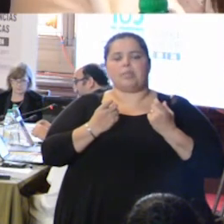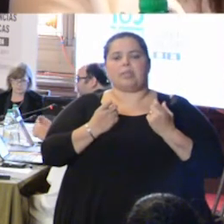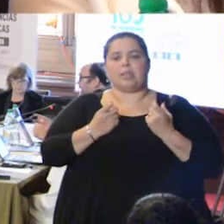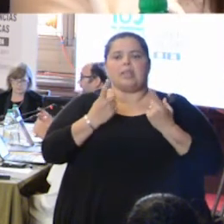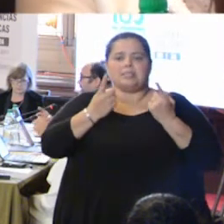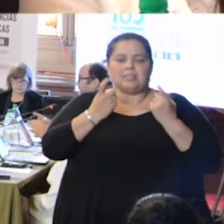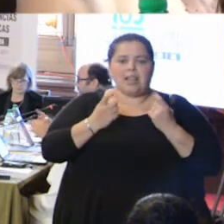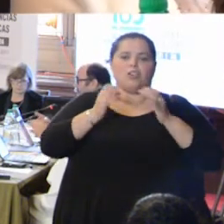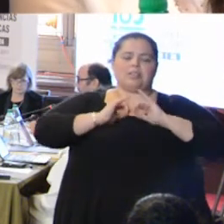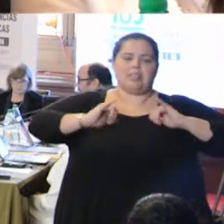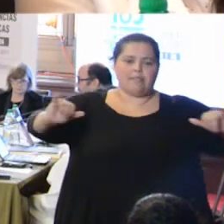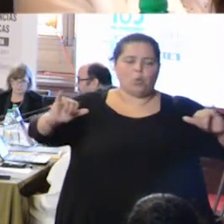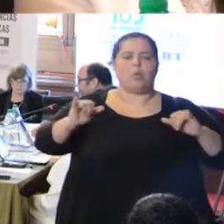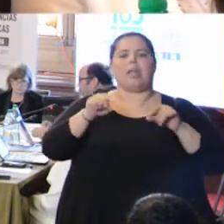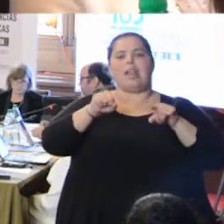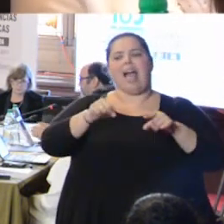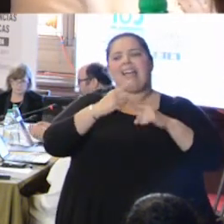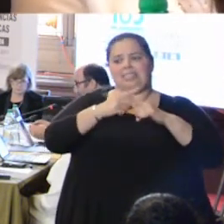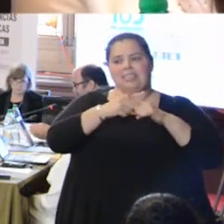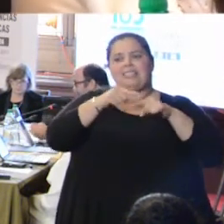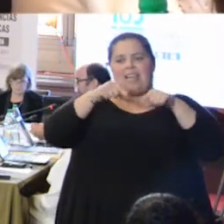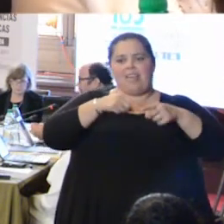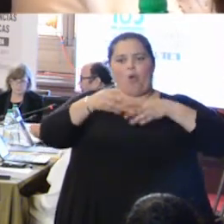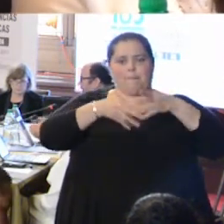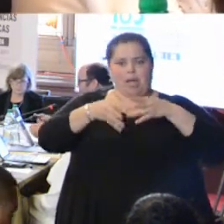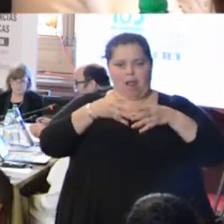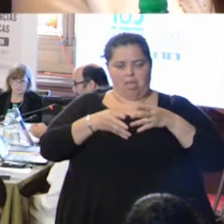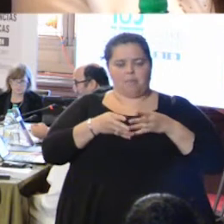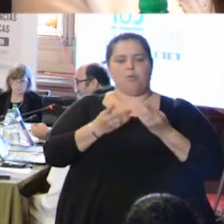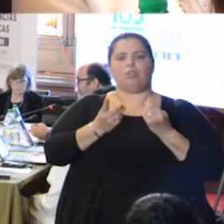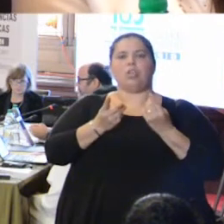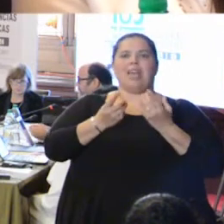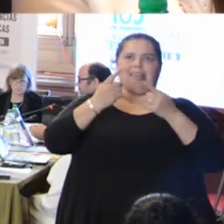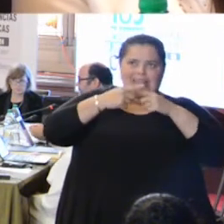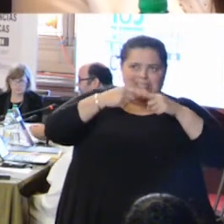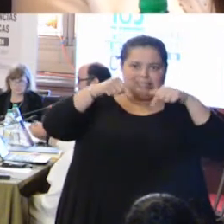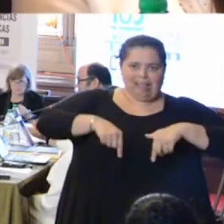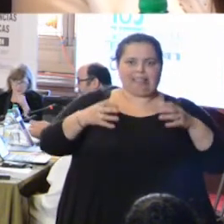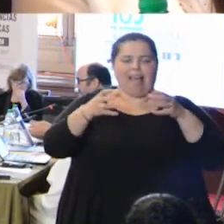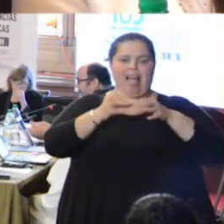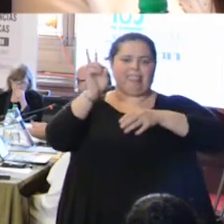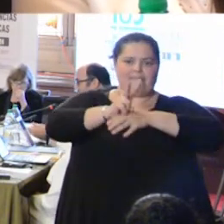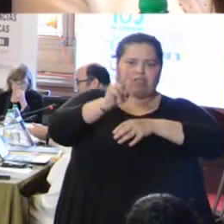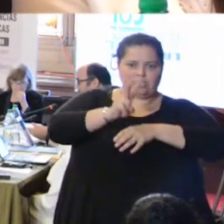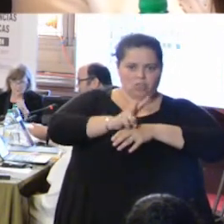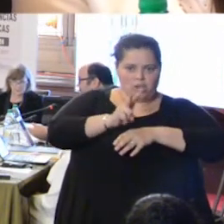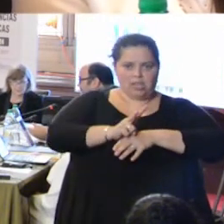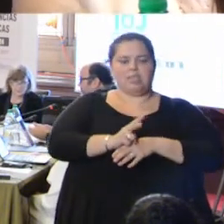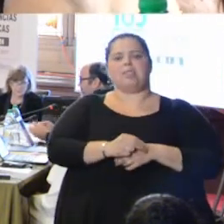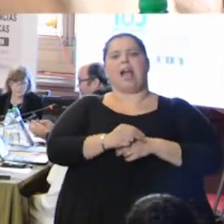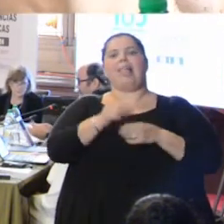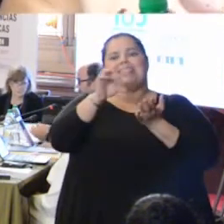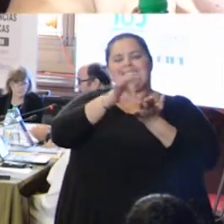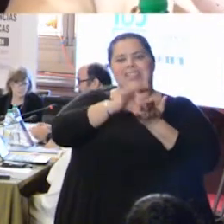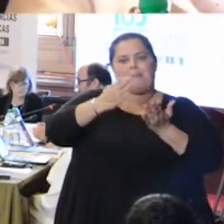que se divulgue la existencia de esos mecanismos, que se divulgue la existencia de la Defensoría, que se divulgue la existencia del sistema de quejas de la Procuraduría de la Administración,